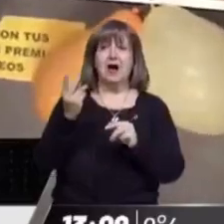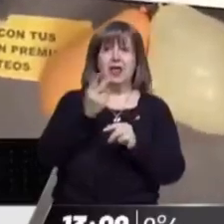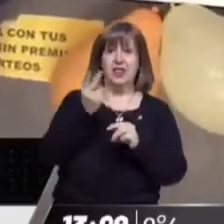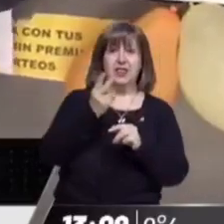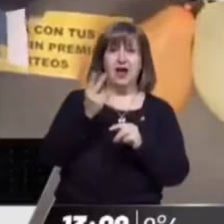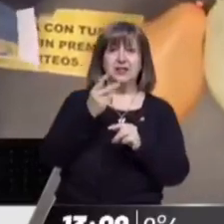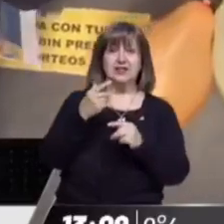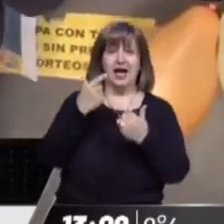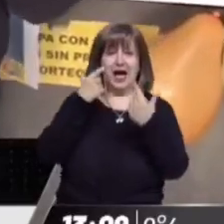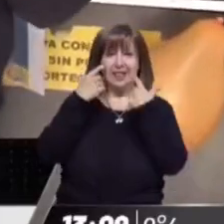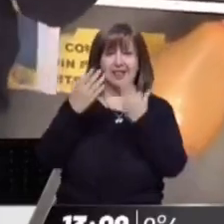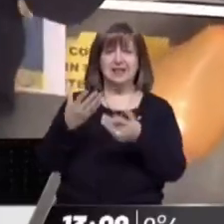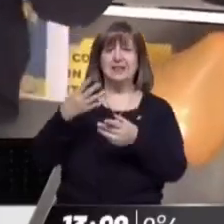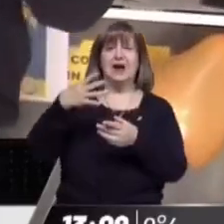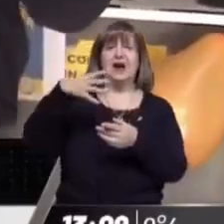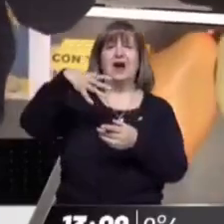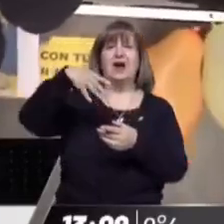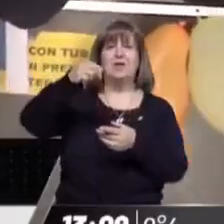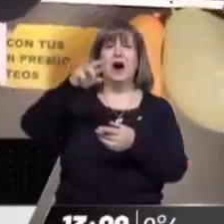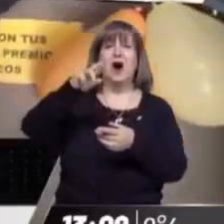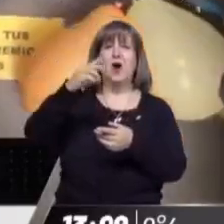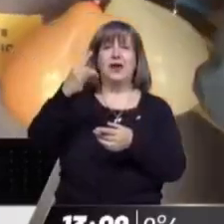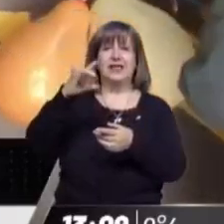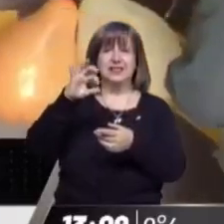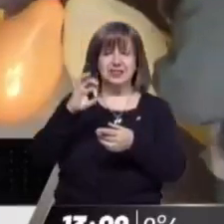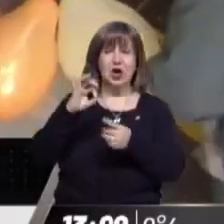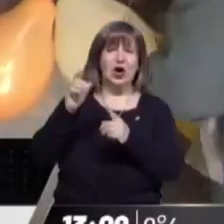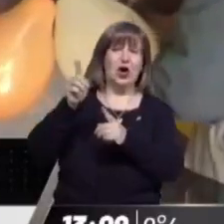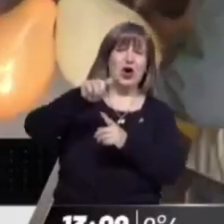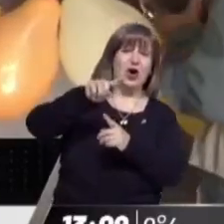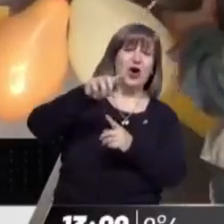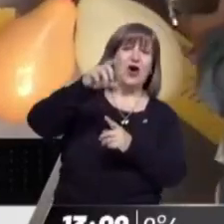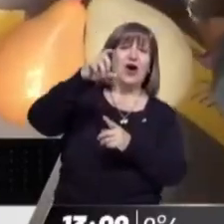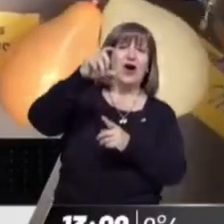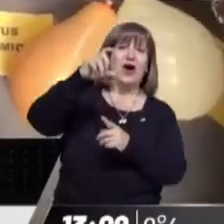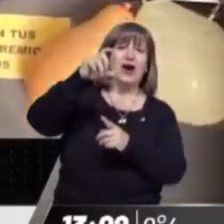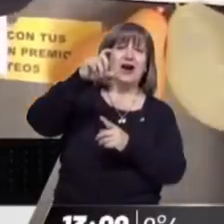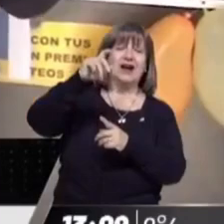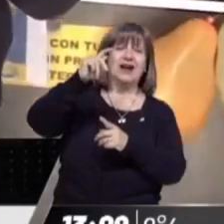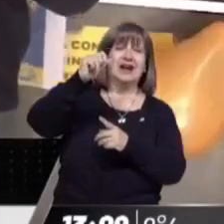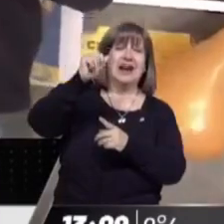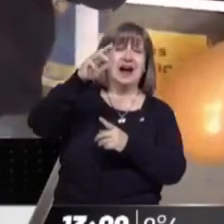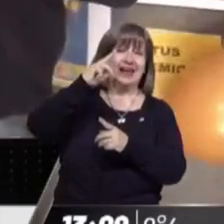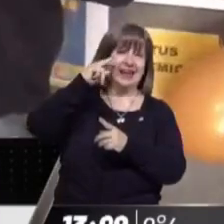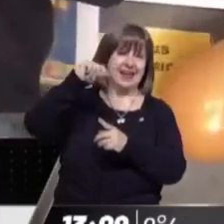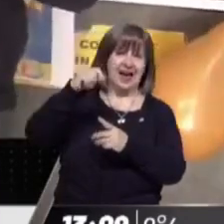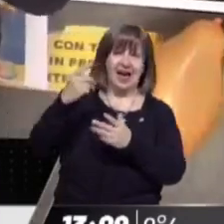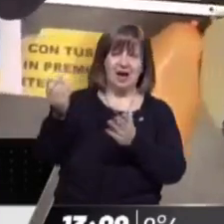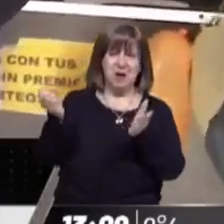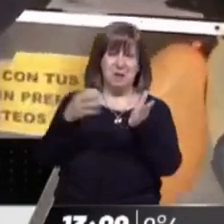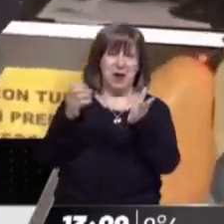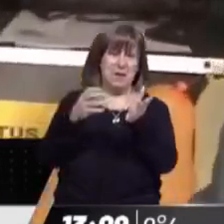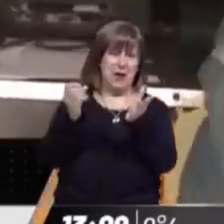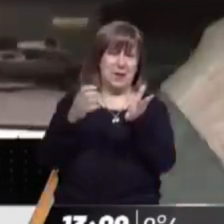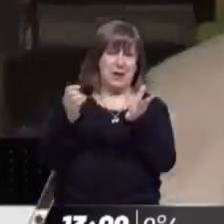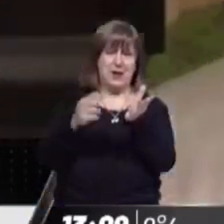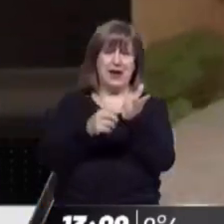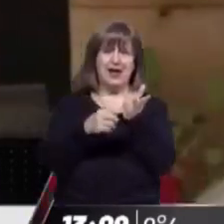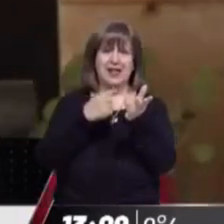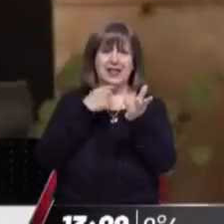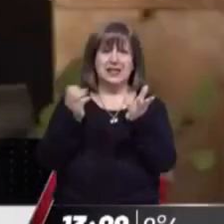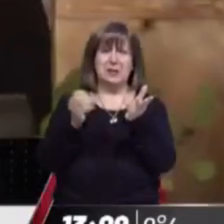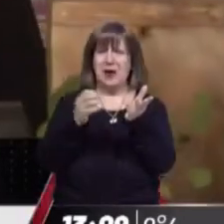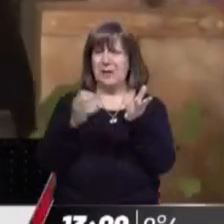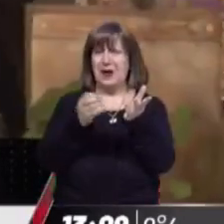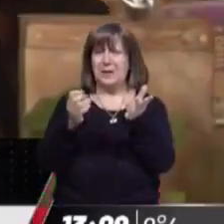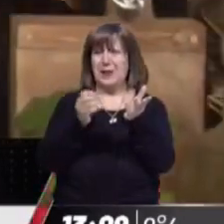que desde esta mañana no paran de dar notas, de hablar con la gente. Les ha explotado el WhatsApp. Dice que todo el mundo les llama,